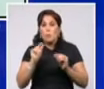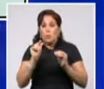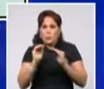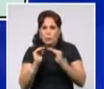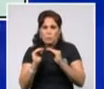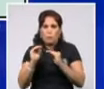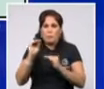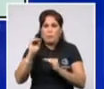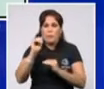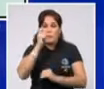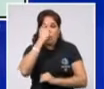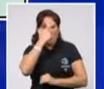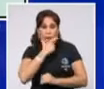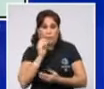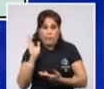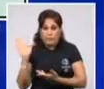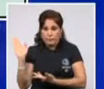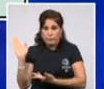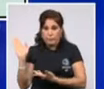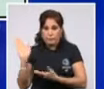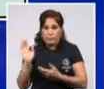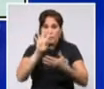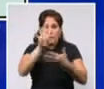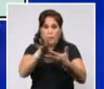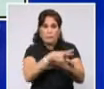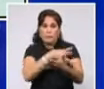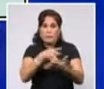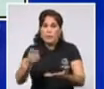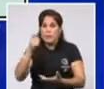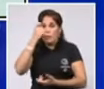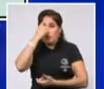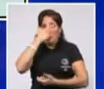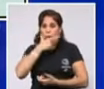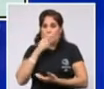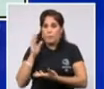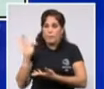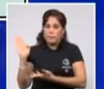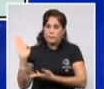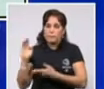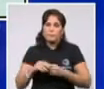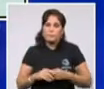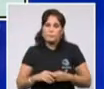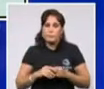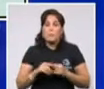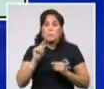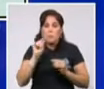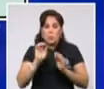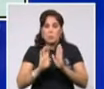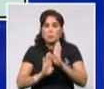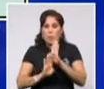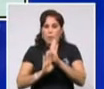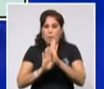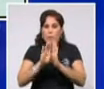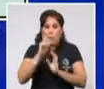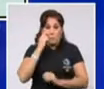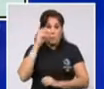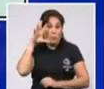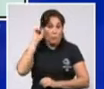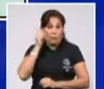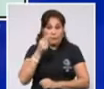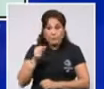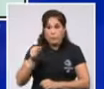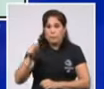Este Ciego de Ávila, que realmente ha tenido un incremento en cuanto al número de